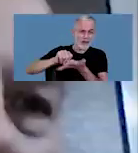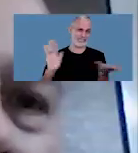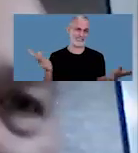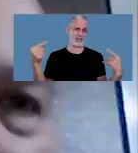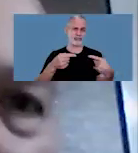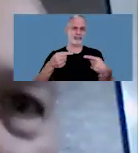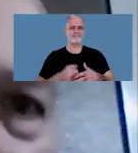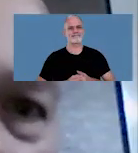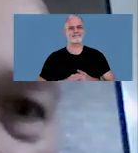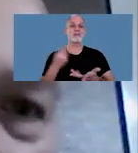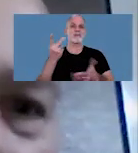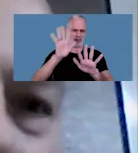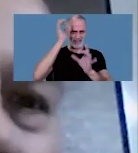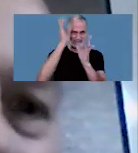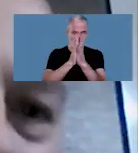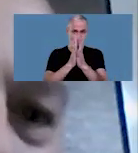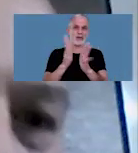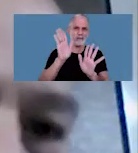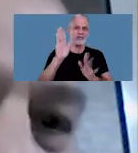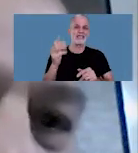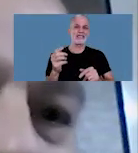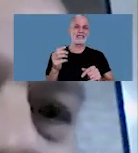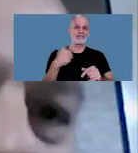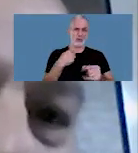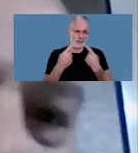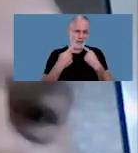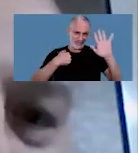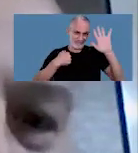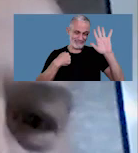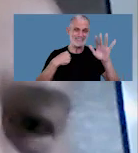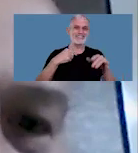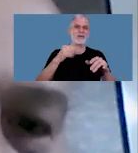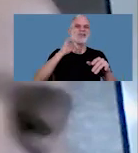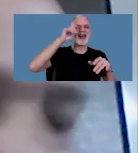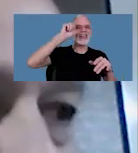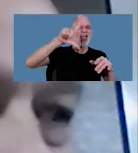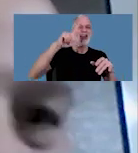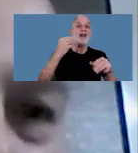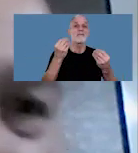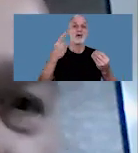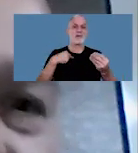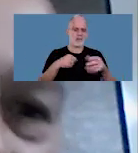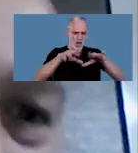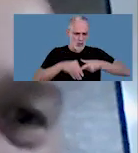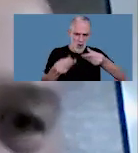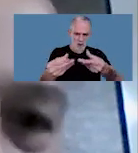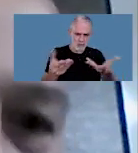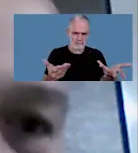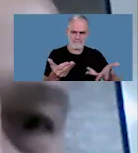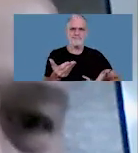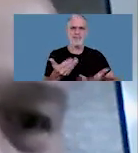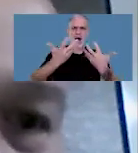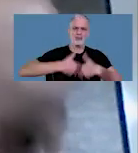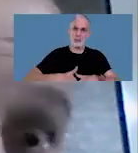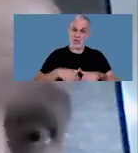Perdón, Viviana, Sí. disculpe que me meto. No, La consulta la hice yo porque me rebotaron una determinación de oficio, siguiendo